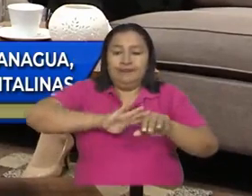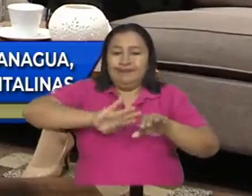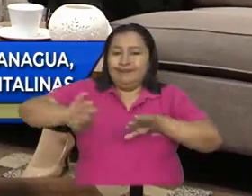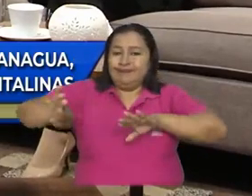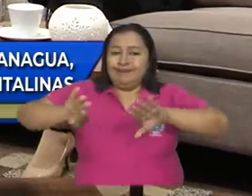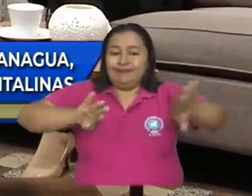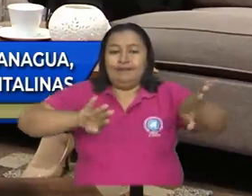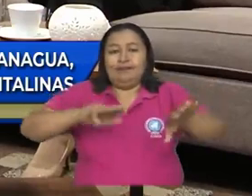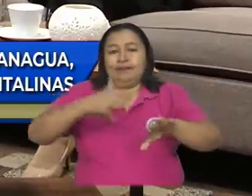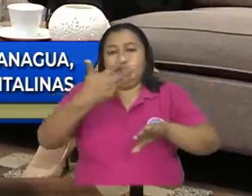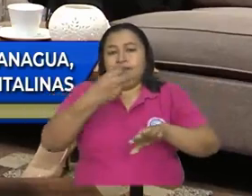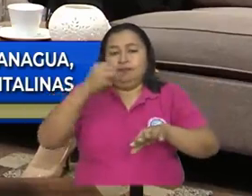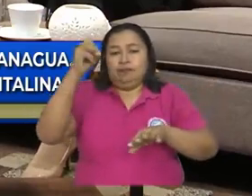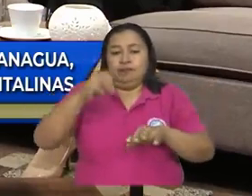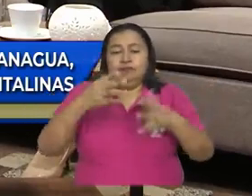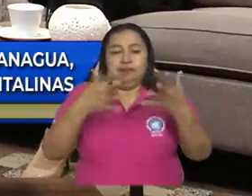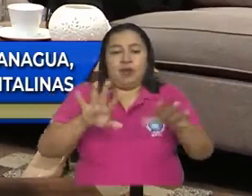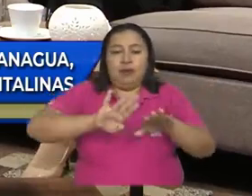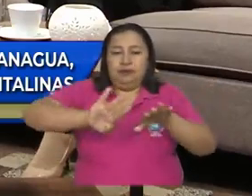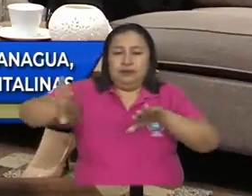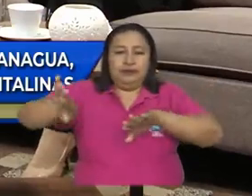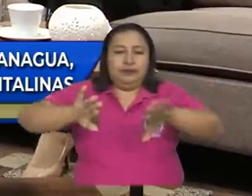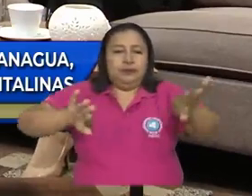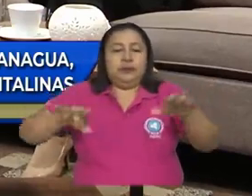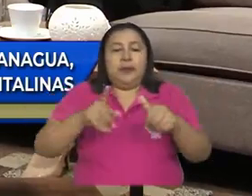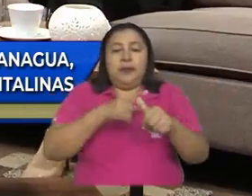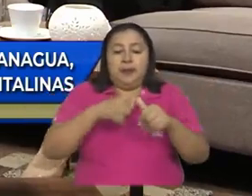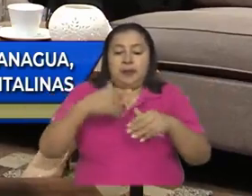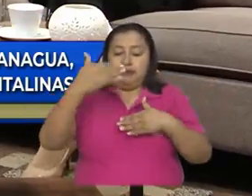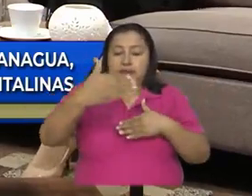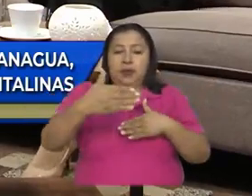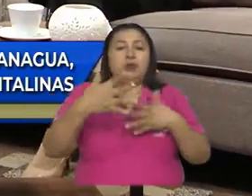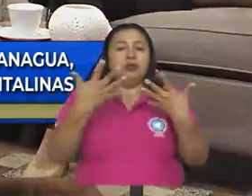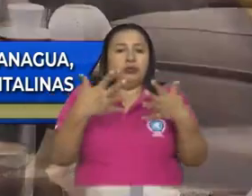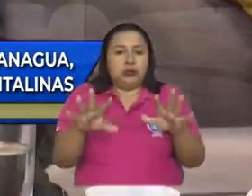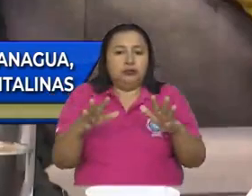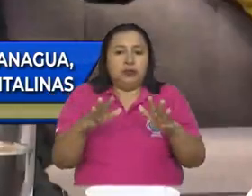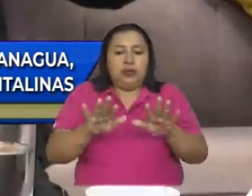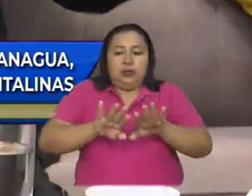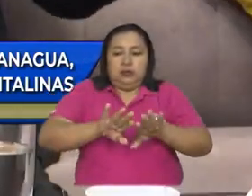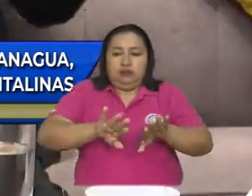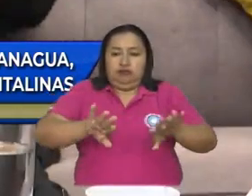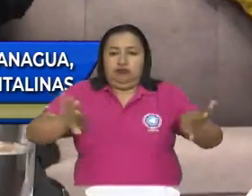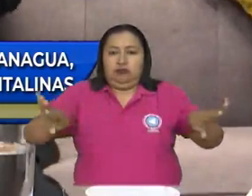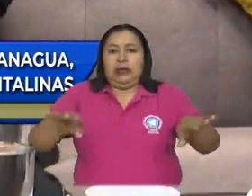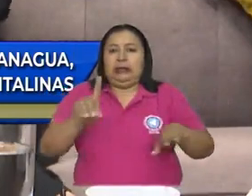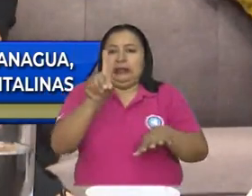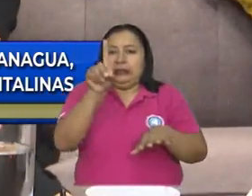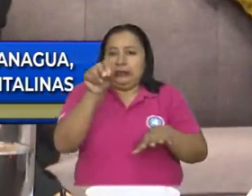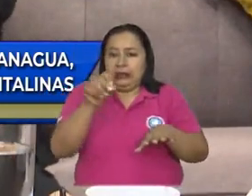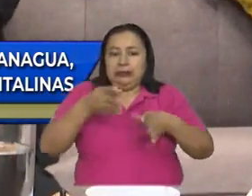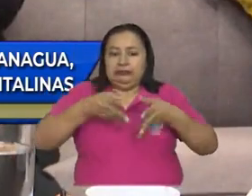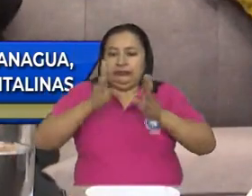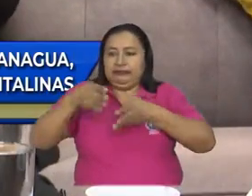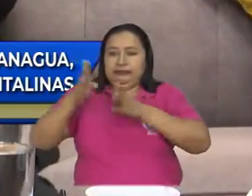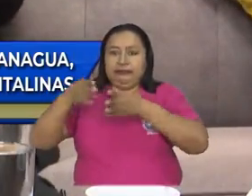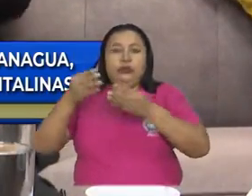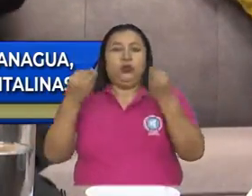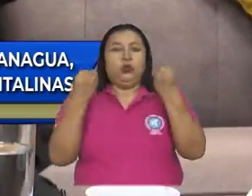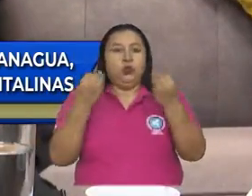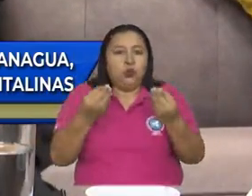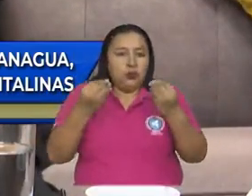del 90% que llevamos ya de despegue en el primer tramo. Es una ampliación a 10 carriles, o sea, es un proyecto extraordinario.